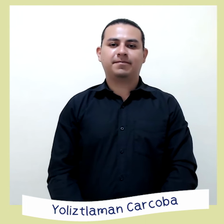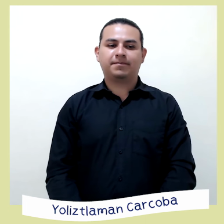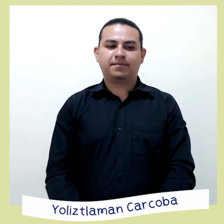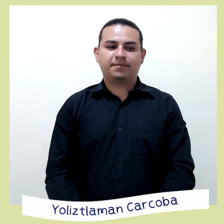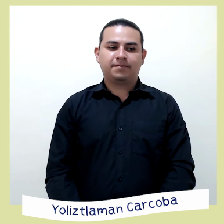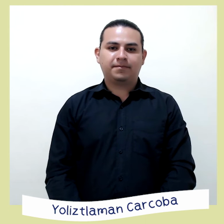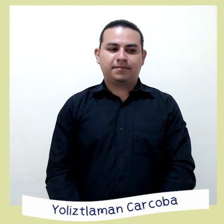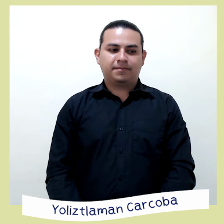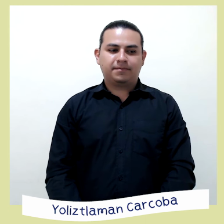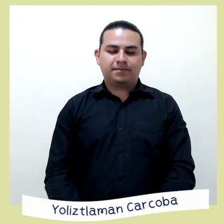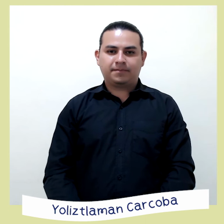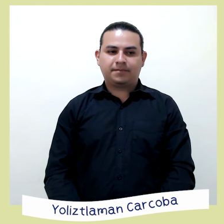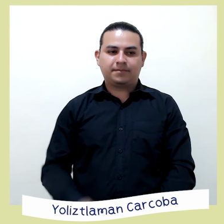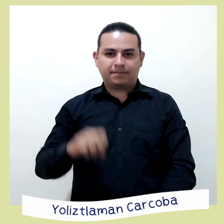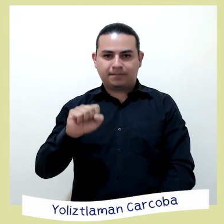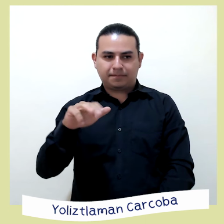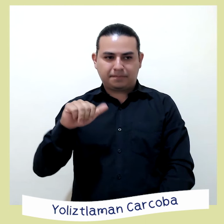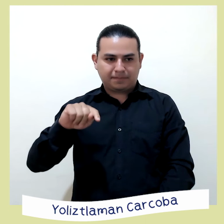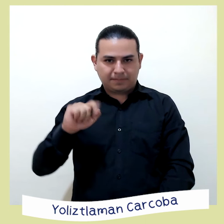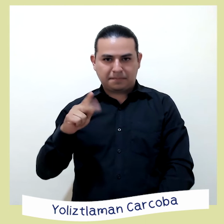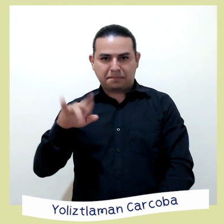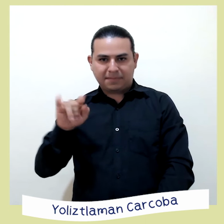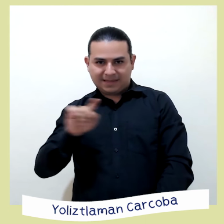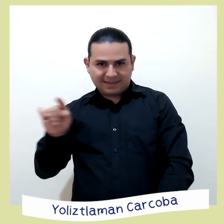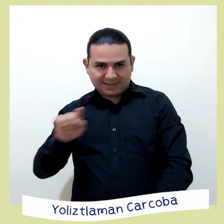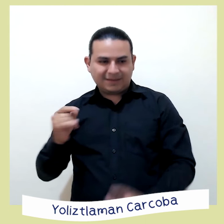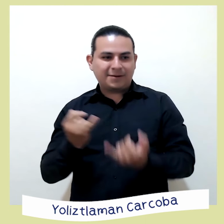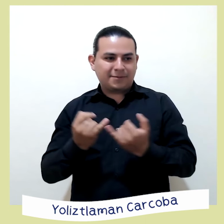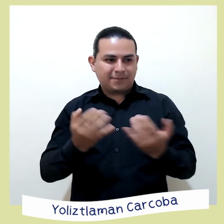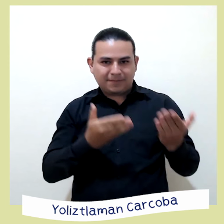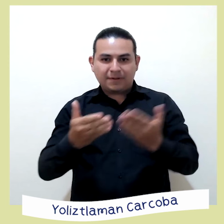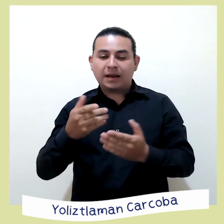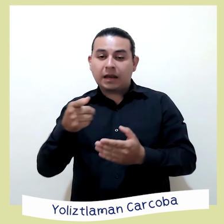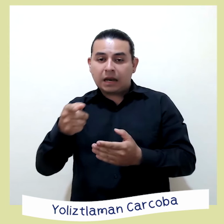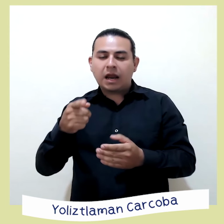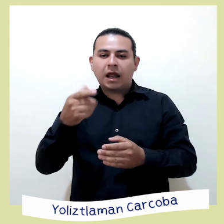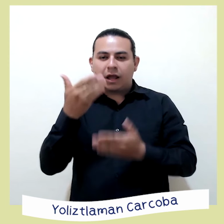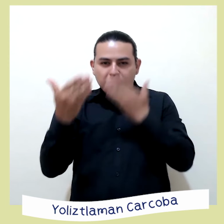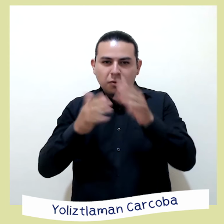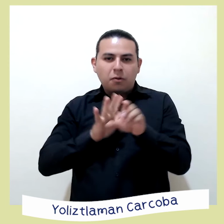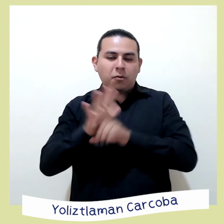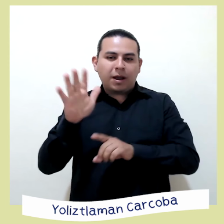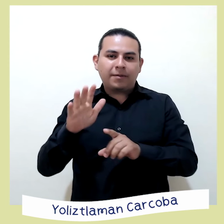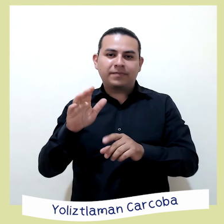trans y los adultos mayores. Bienvenida, Samantha. Gracias.